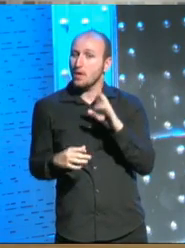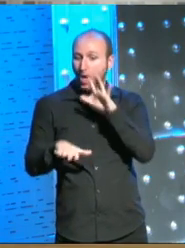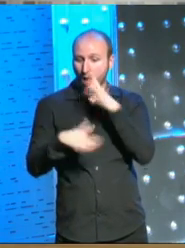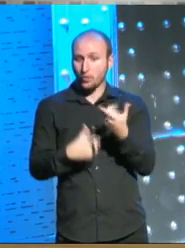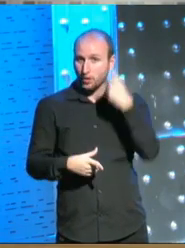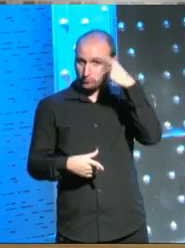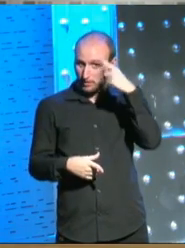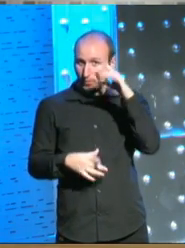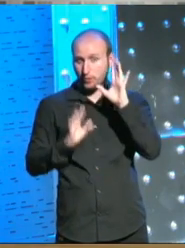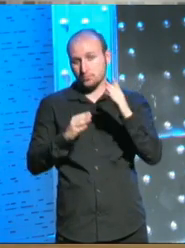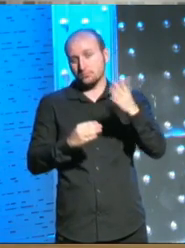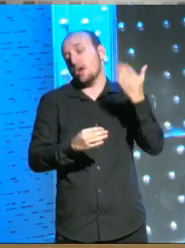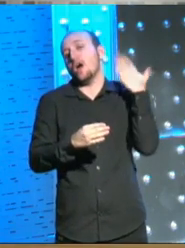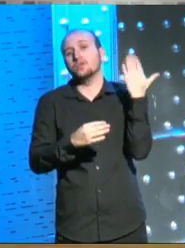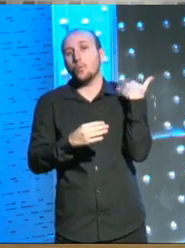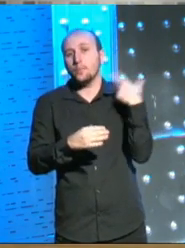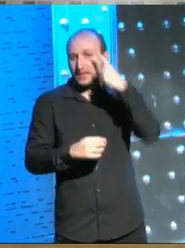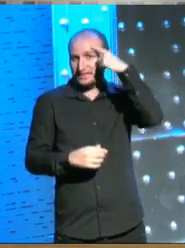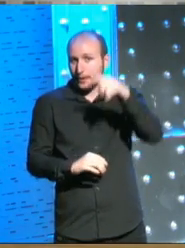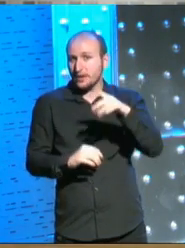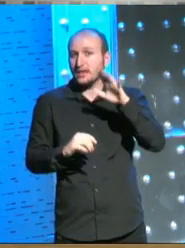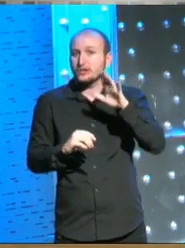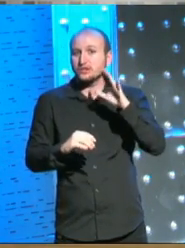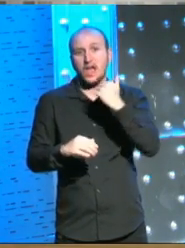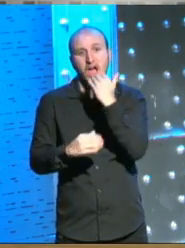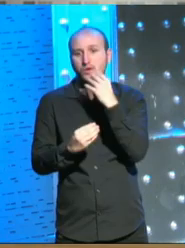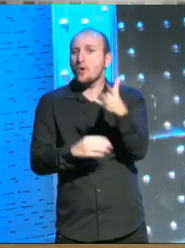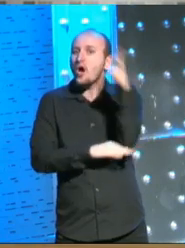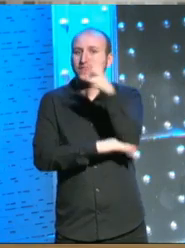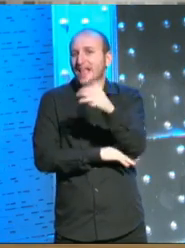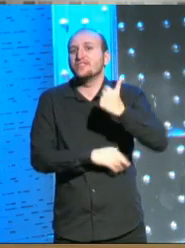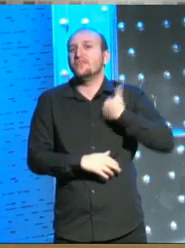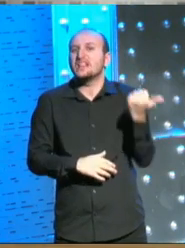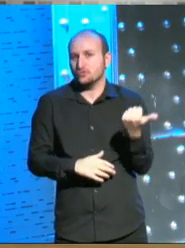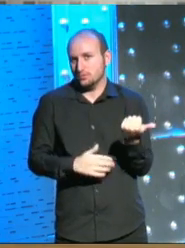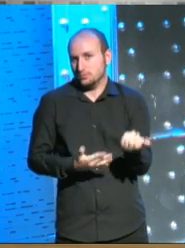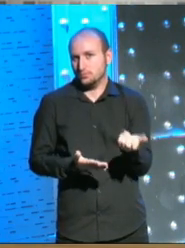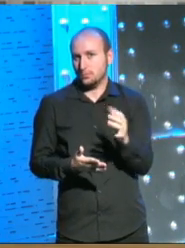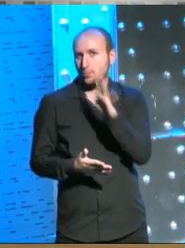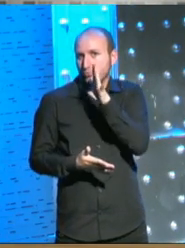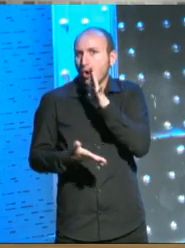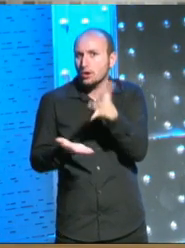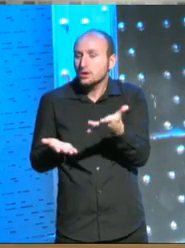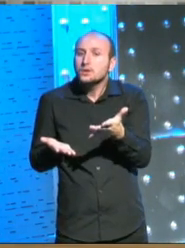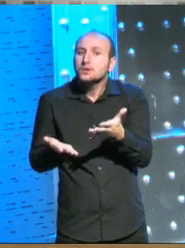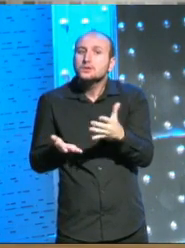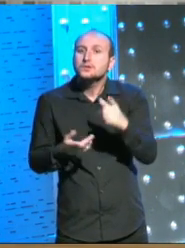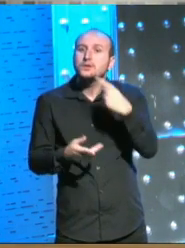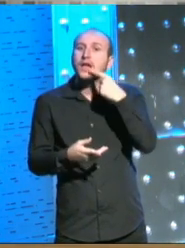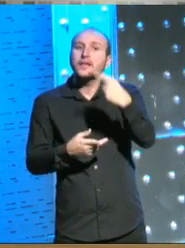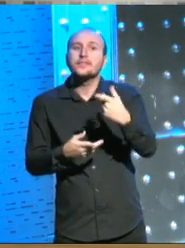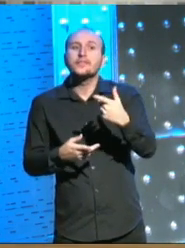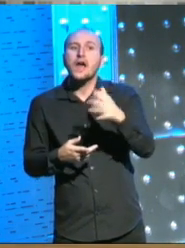o hace años que sabemos, que es un falso documental, porque le decía a